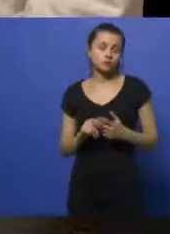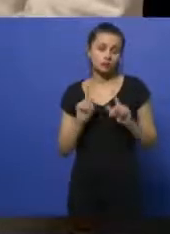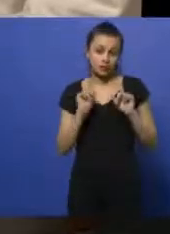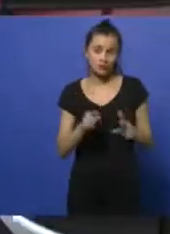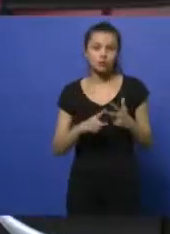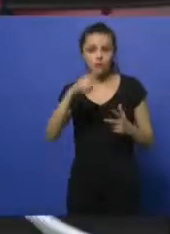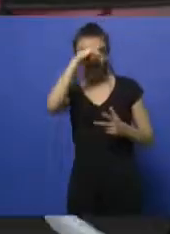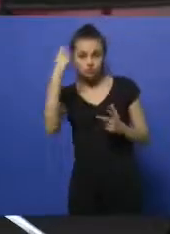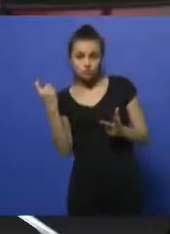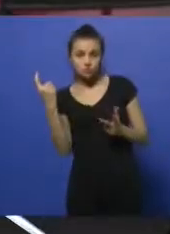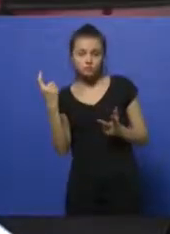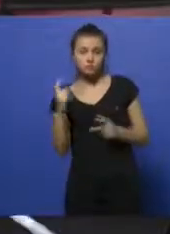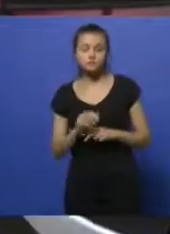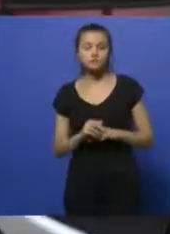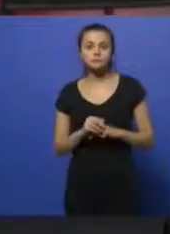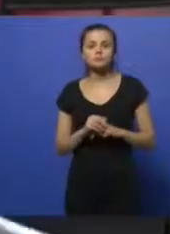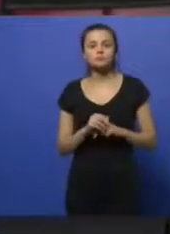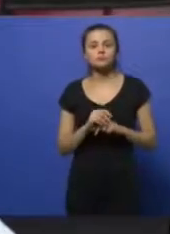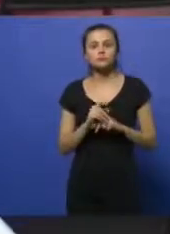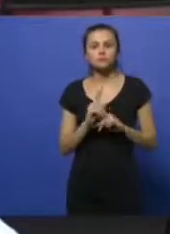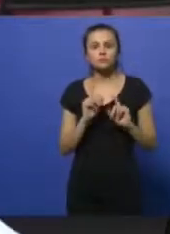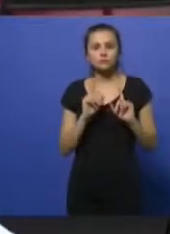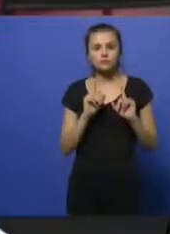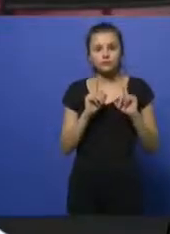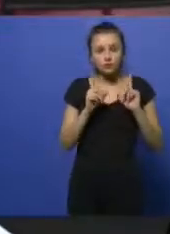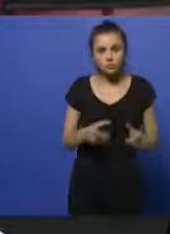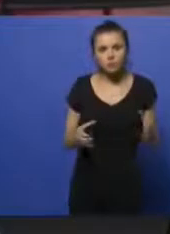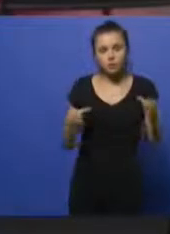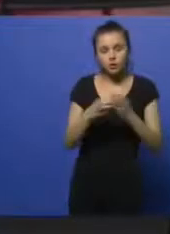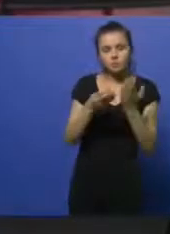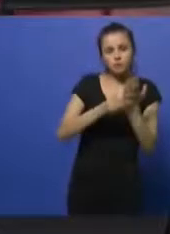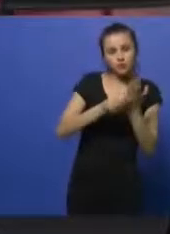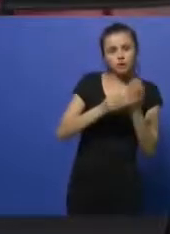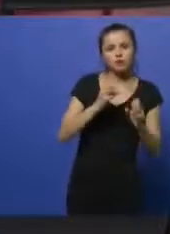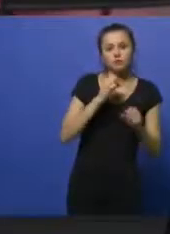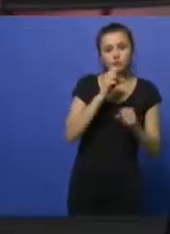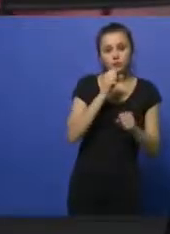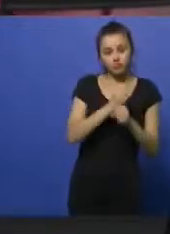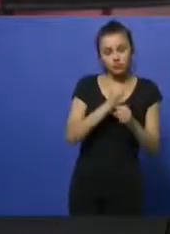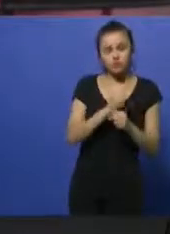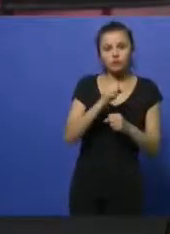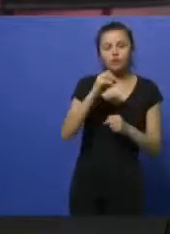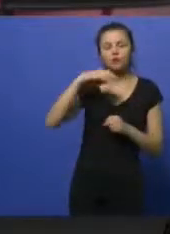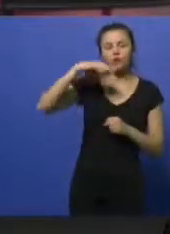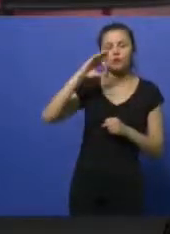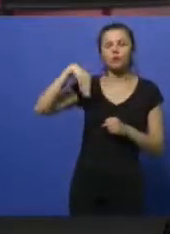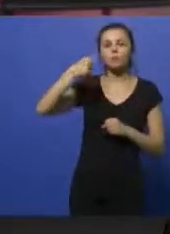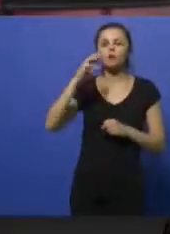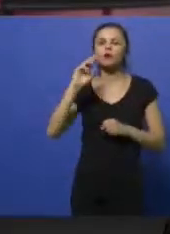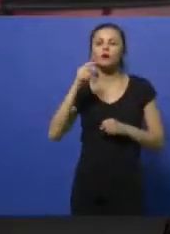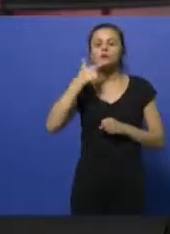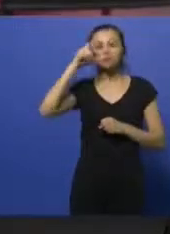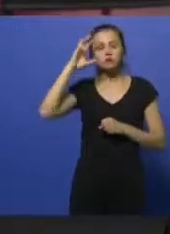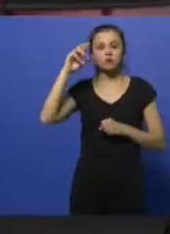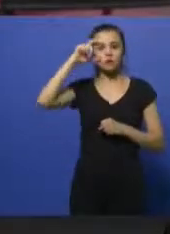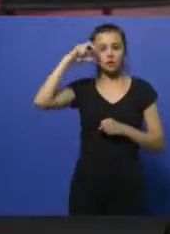nacional. No nos olvidemos que nos hemos reunido también hasta con quien es el ministro de Trabajo, Omar Sereno, de la provincia. Nosotros decimos, y lo